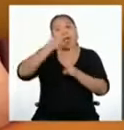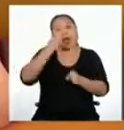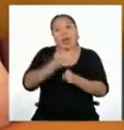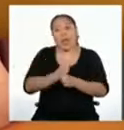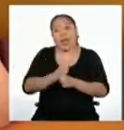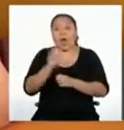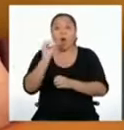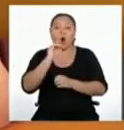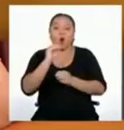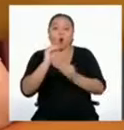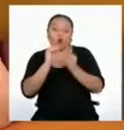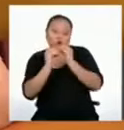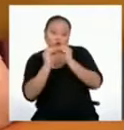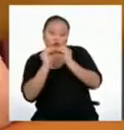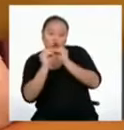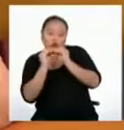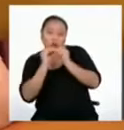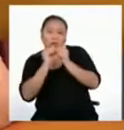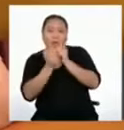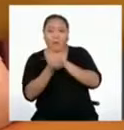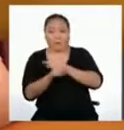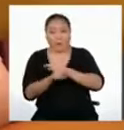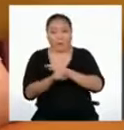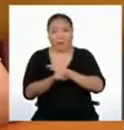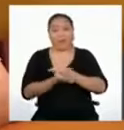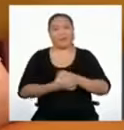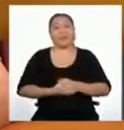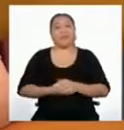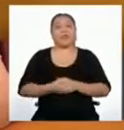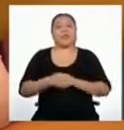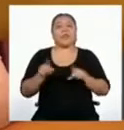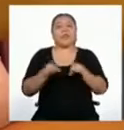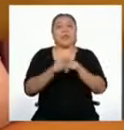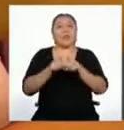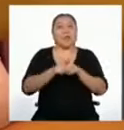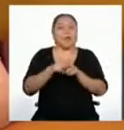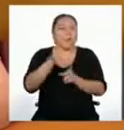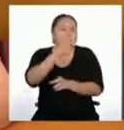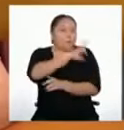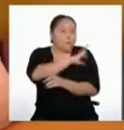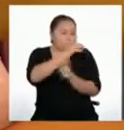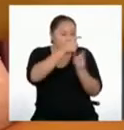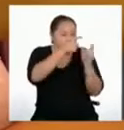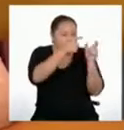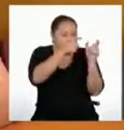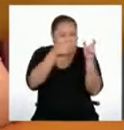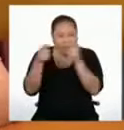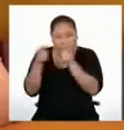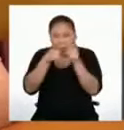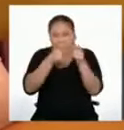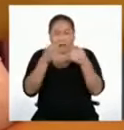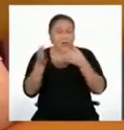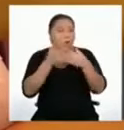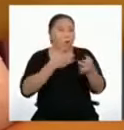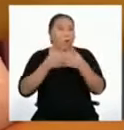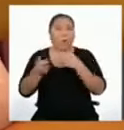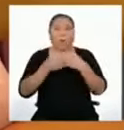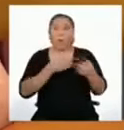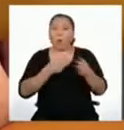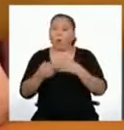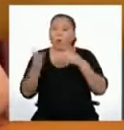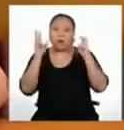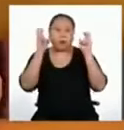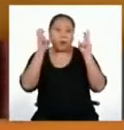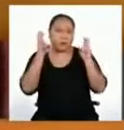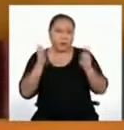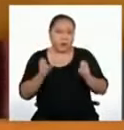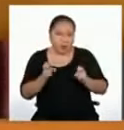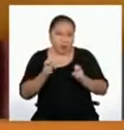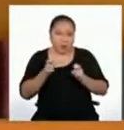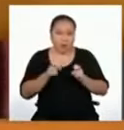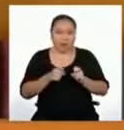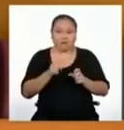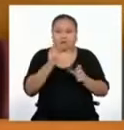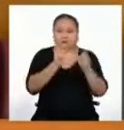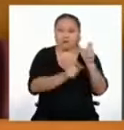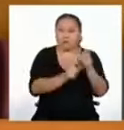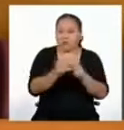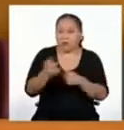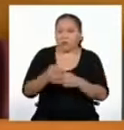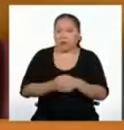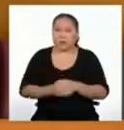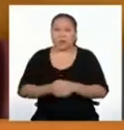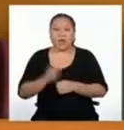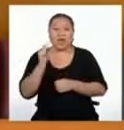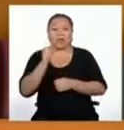las modifica. Además, fiscaliza cualquier asunto de interés público, lo que